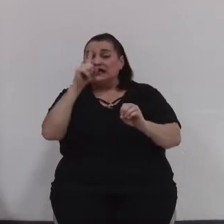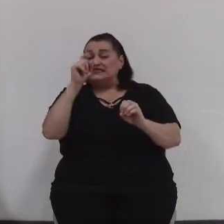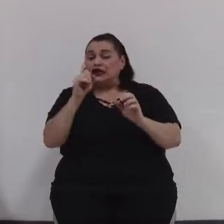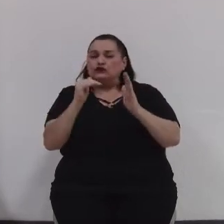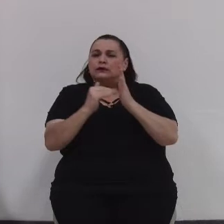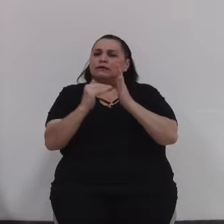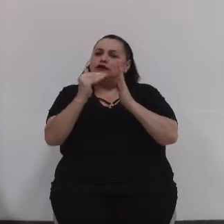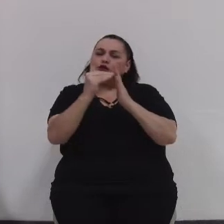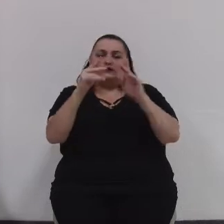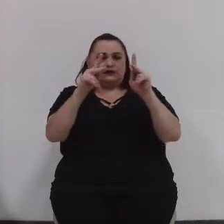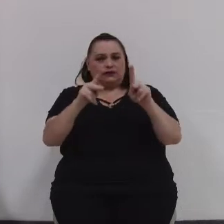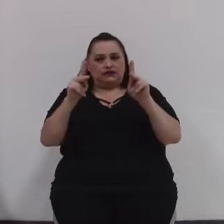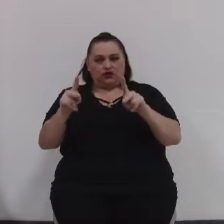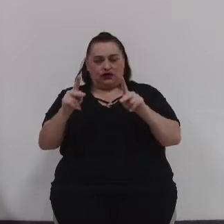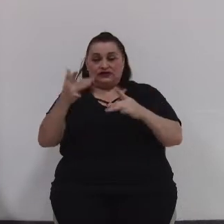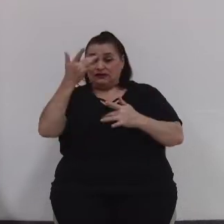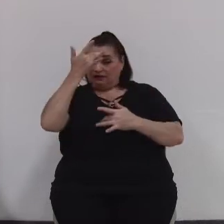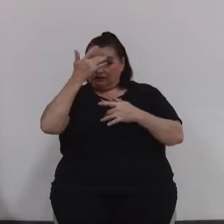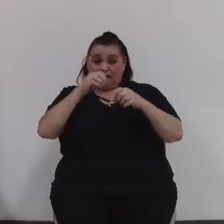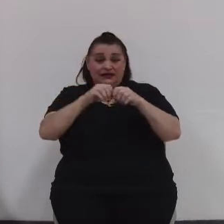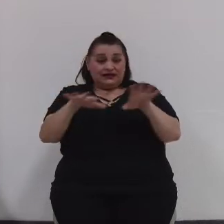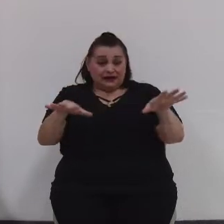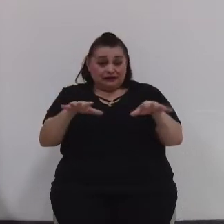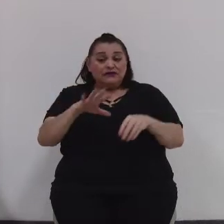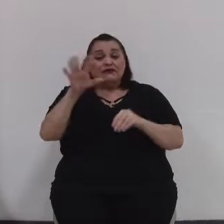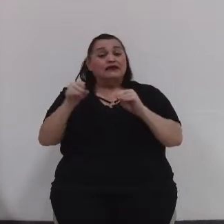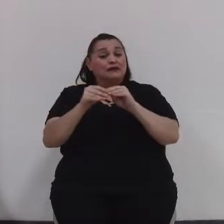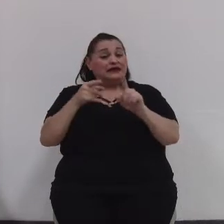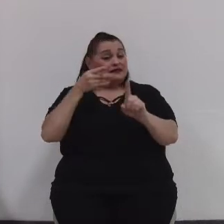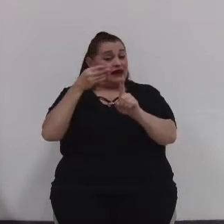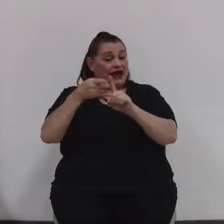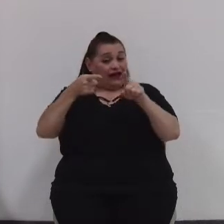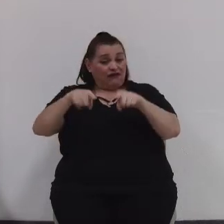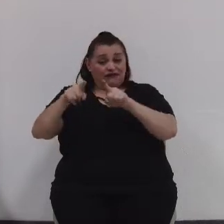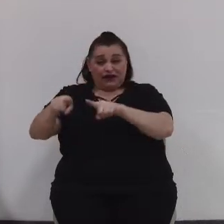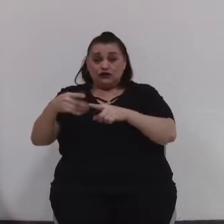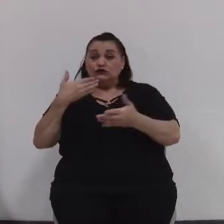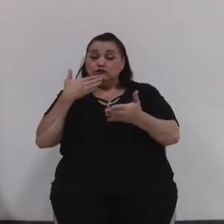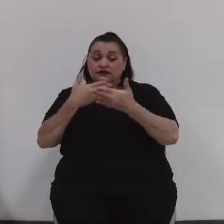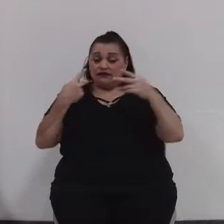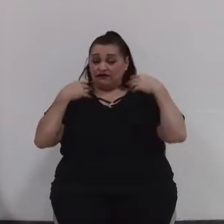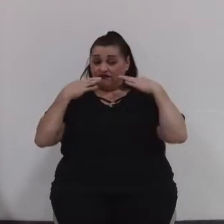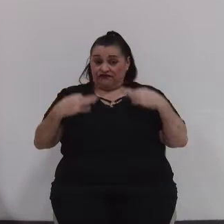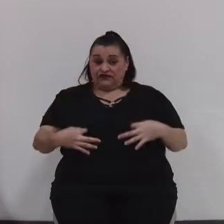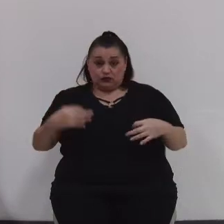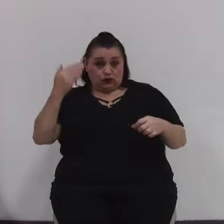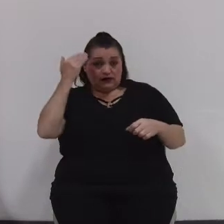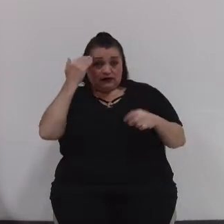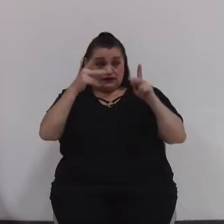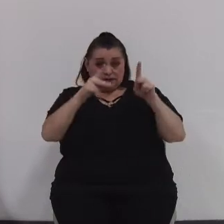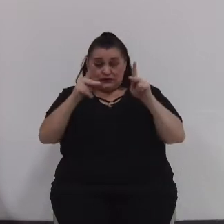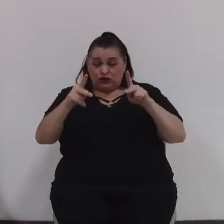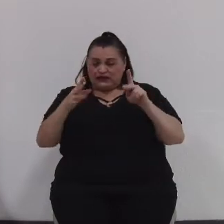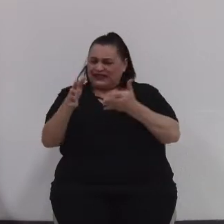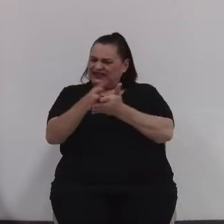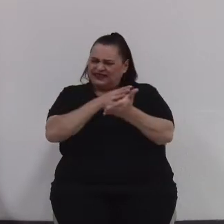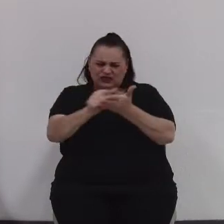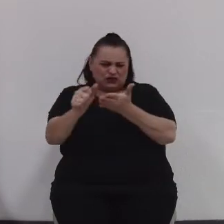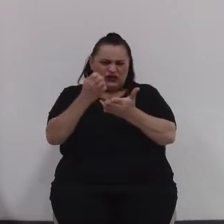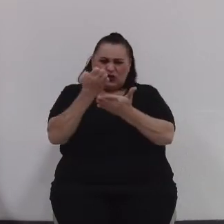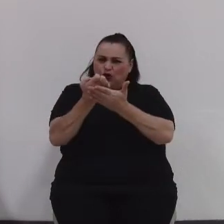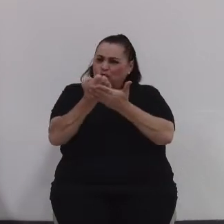de personas. La pandemia, además de sus efectos sobre el bienestar físico y mental de las personas, ha destrozado economías y amplificado